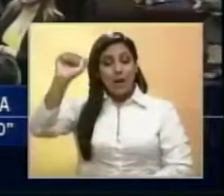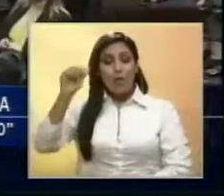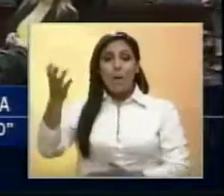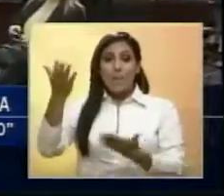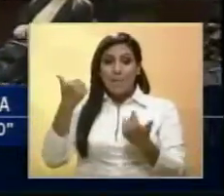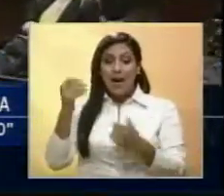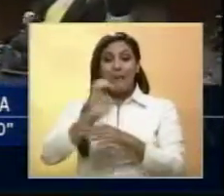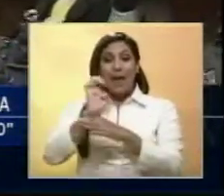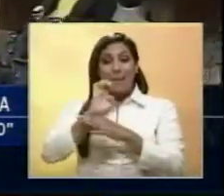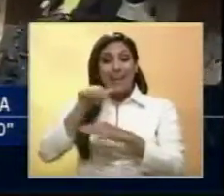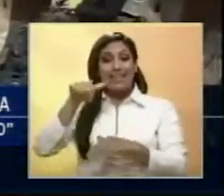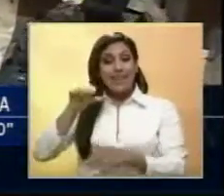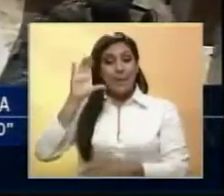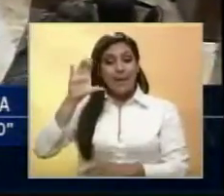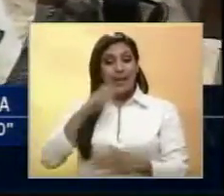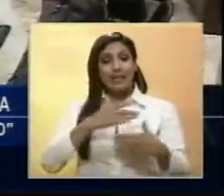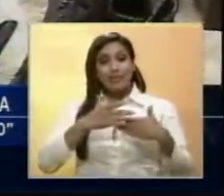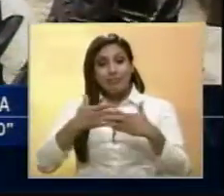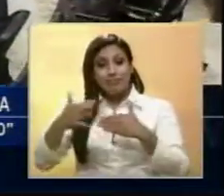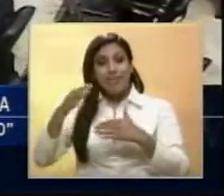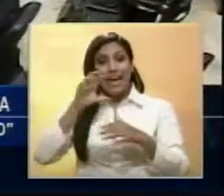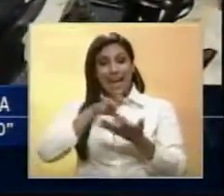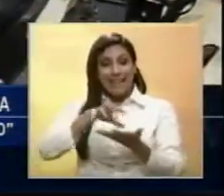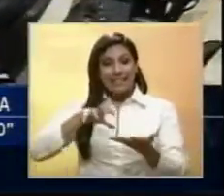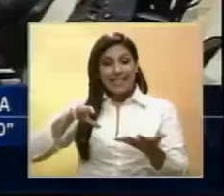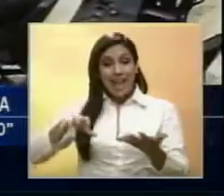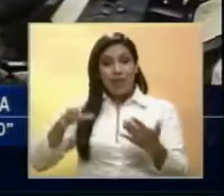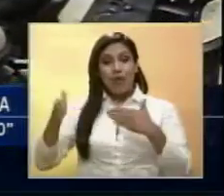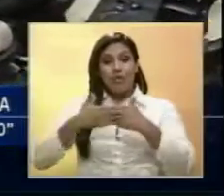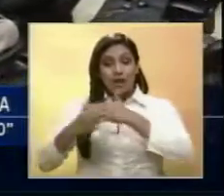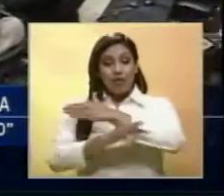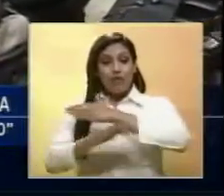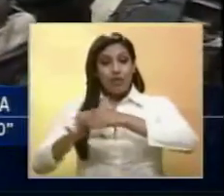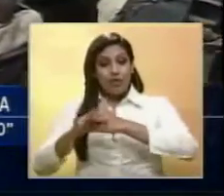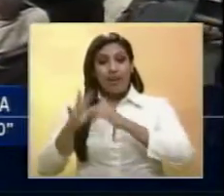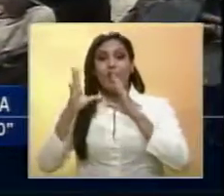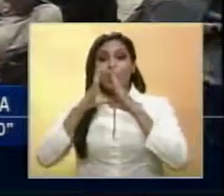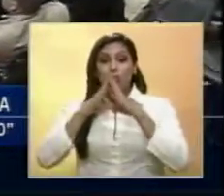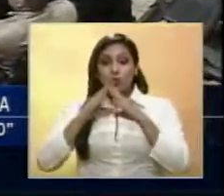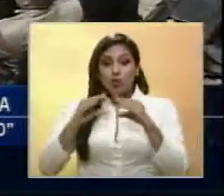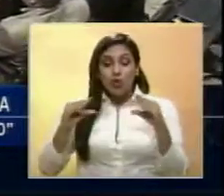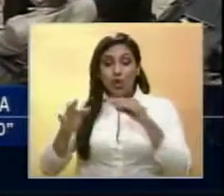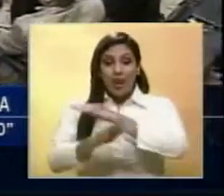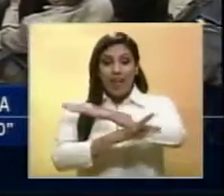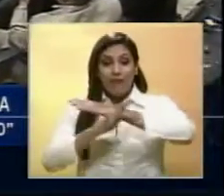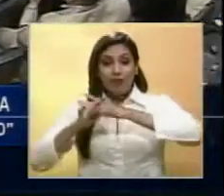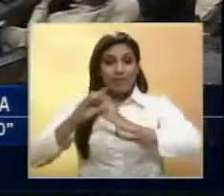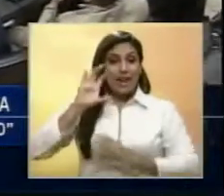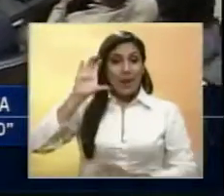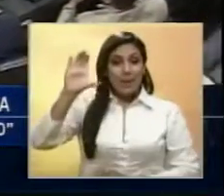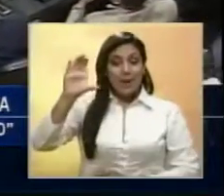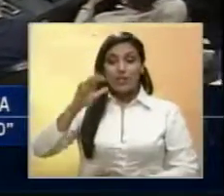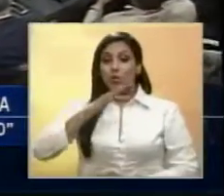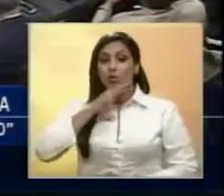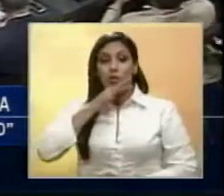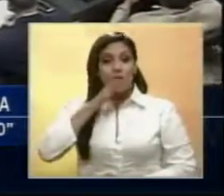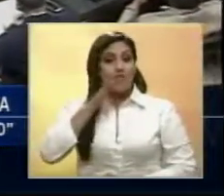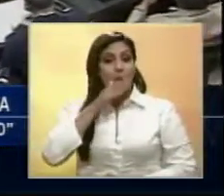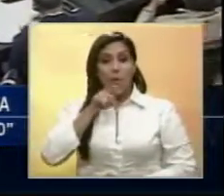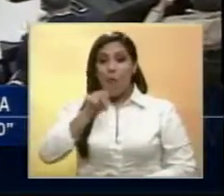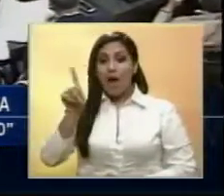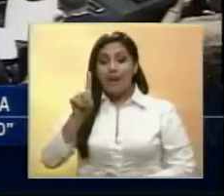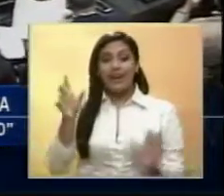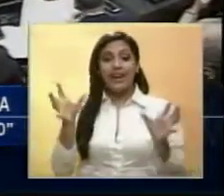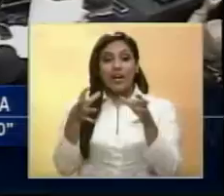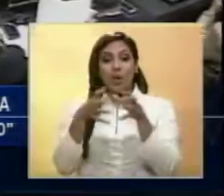para declarar estado de emergencia y prórroga para los estados de excepción, en toda la frontera occidental del país aún no se ha convocado una